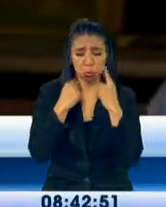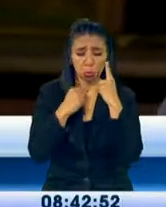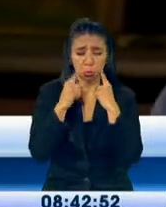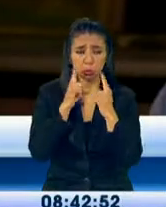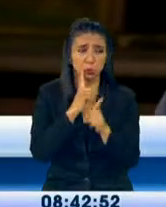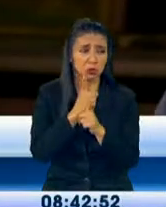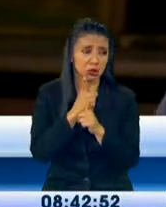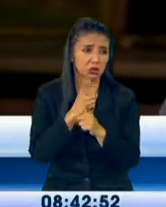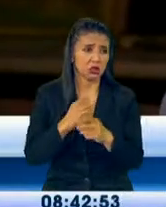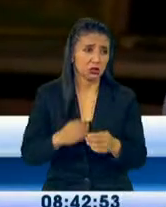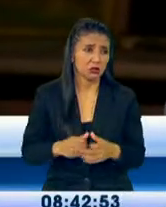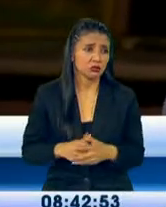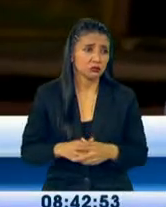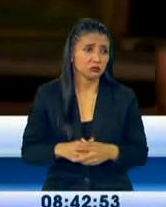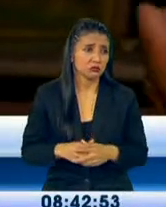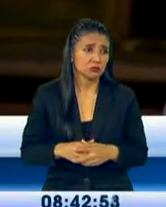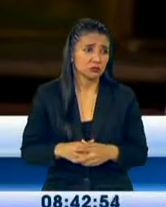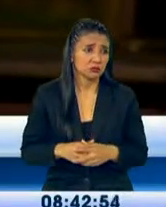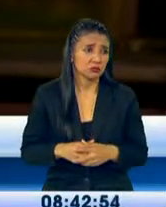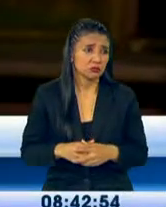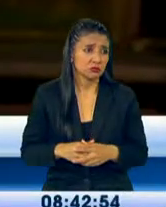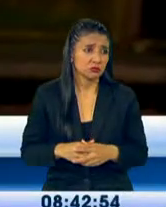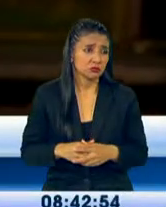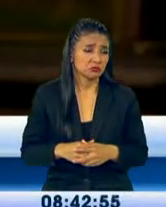sé para arriba.